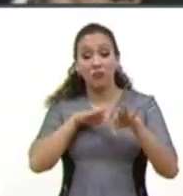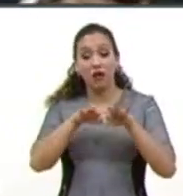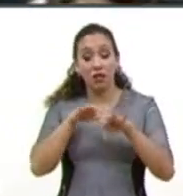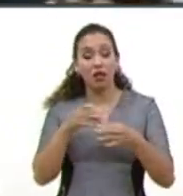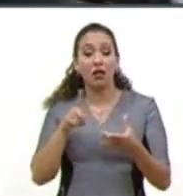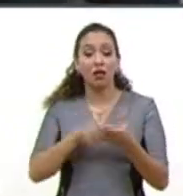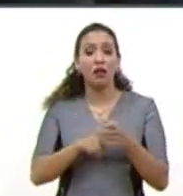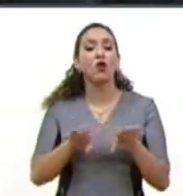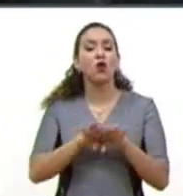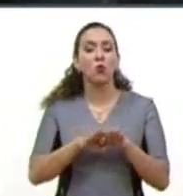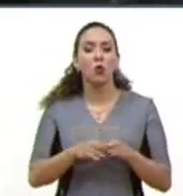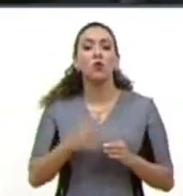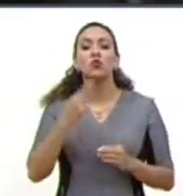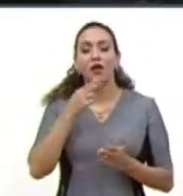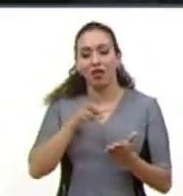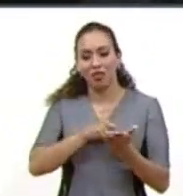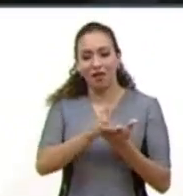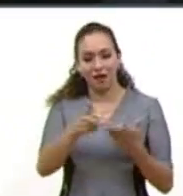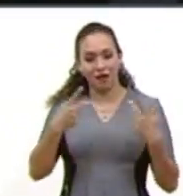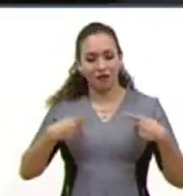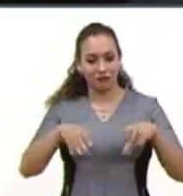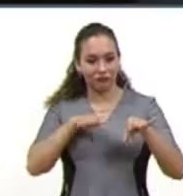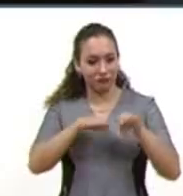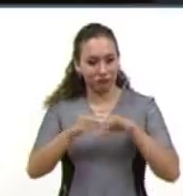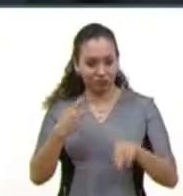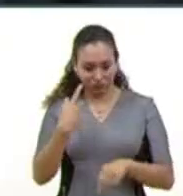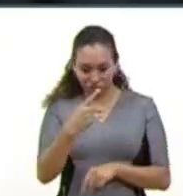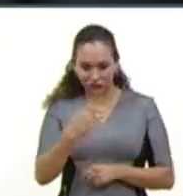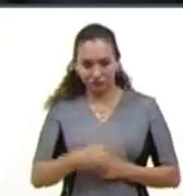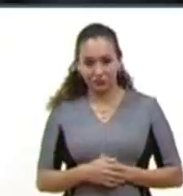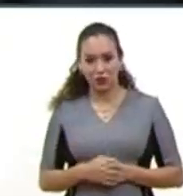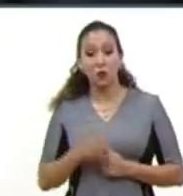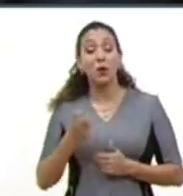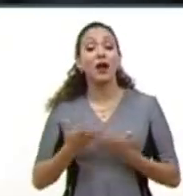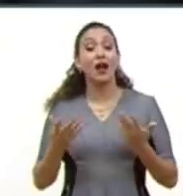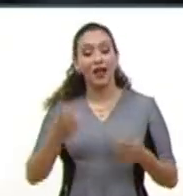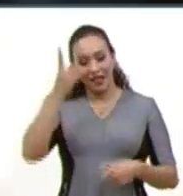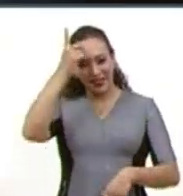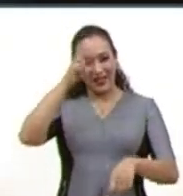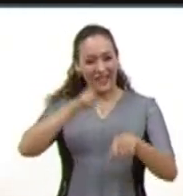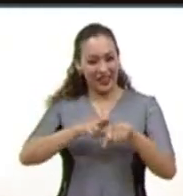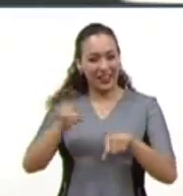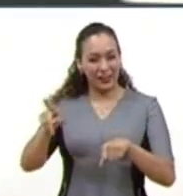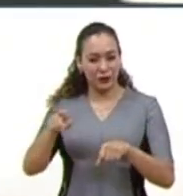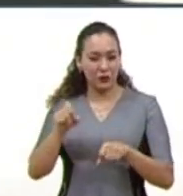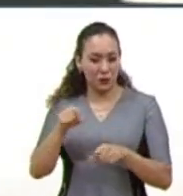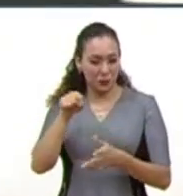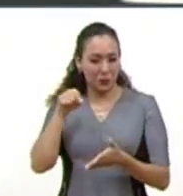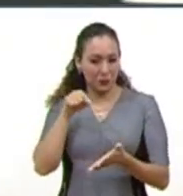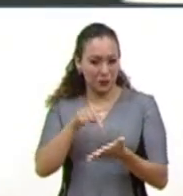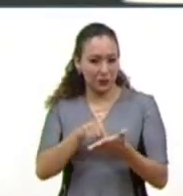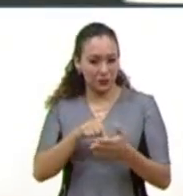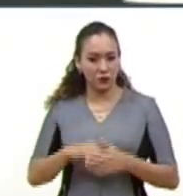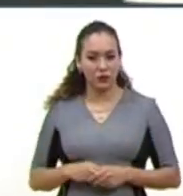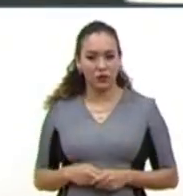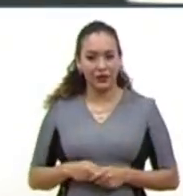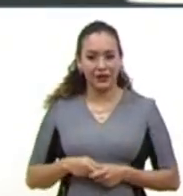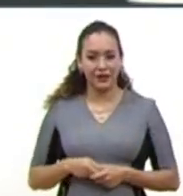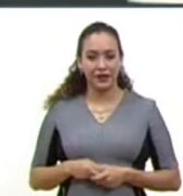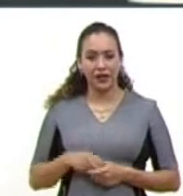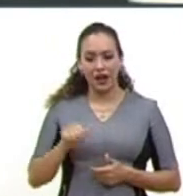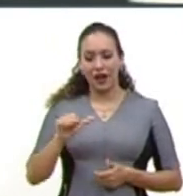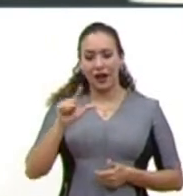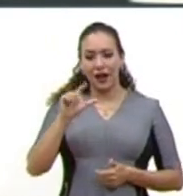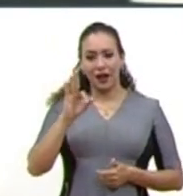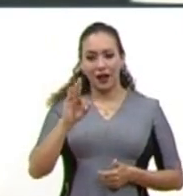de los derechos laborales. Es ahora el director del Centro Federal de Conciliación y Registro Laboral,